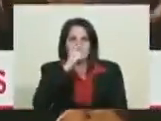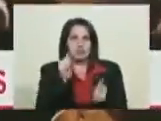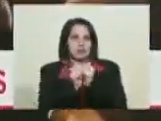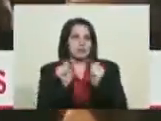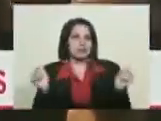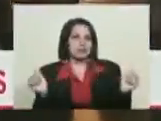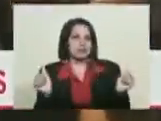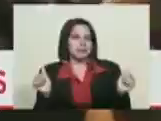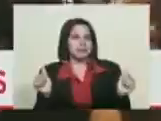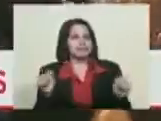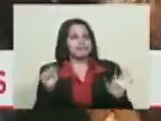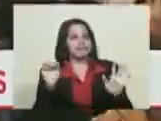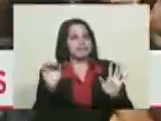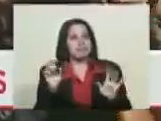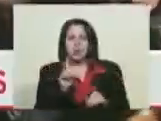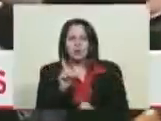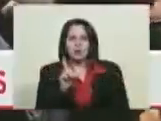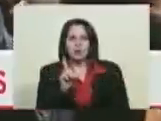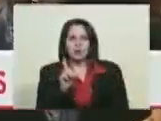divorciaste? ¿No?